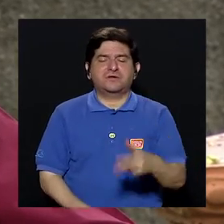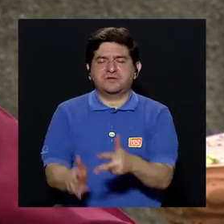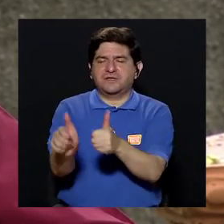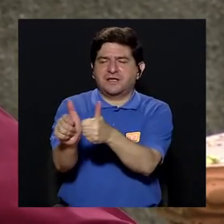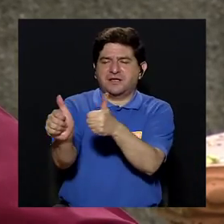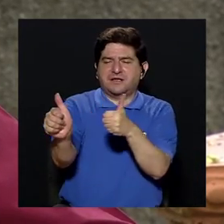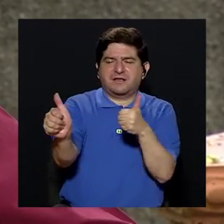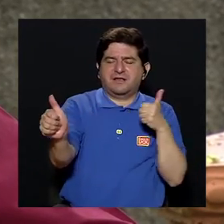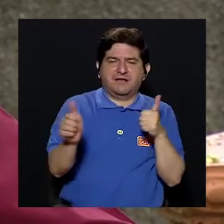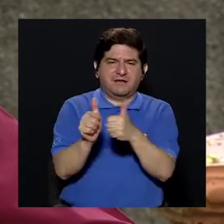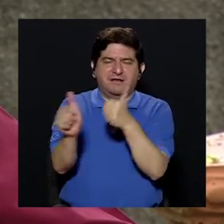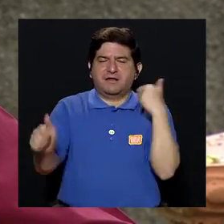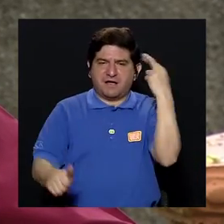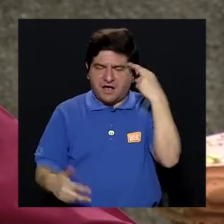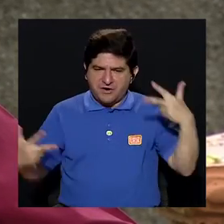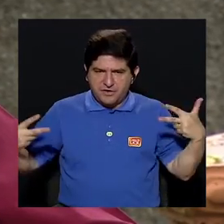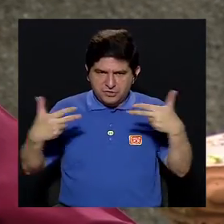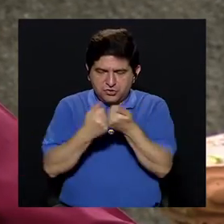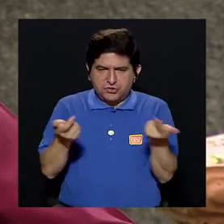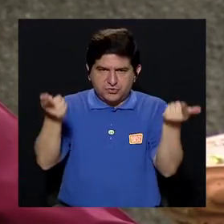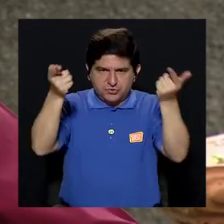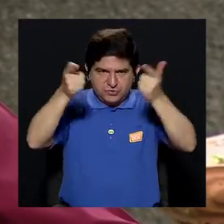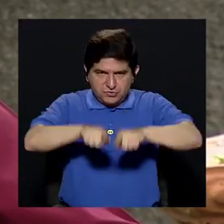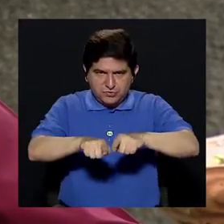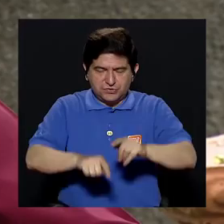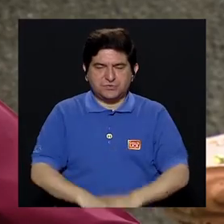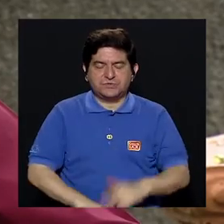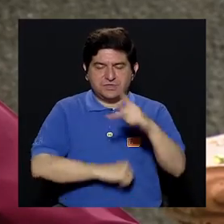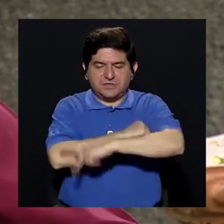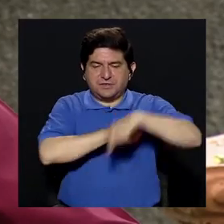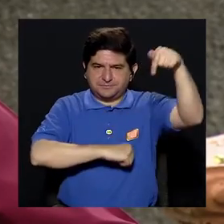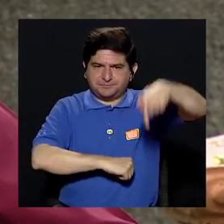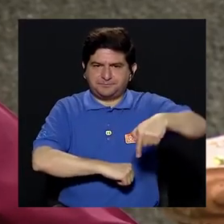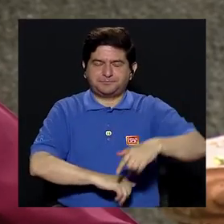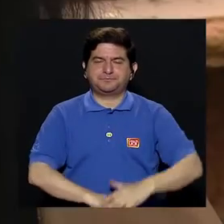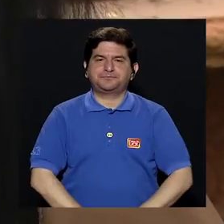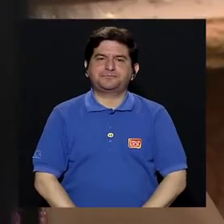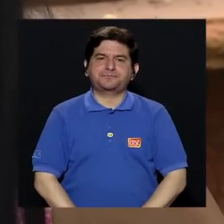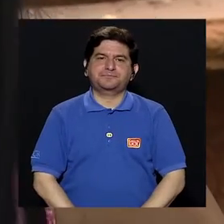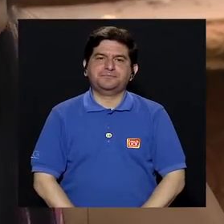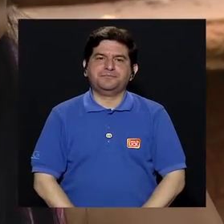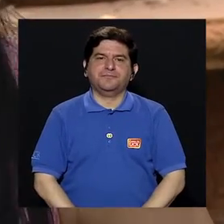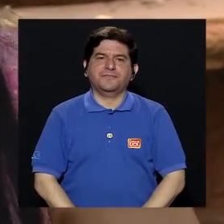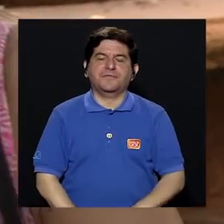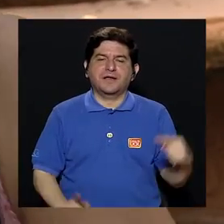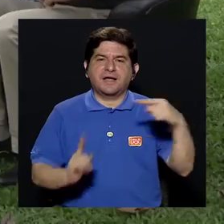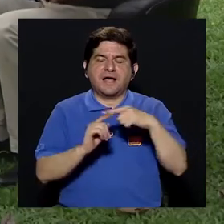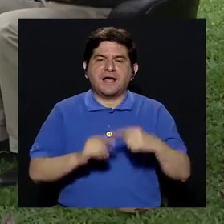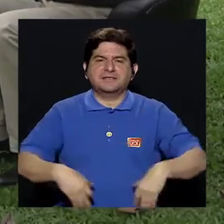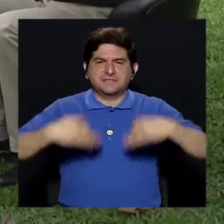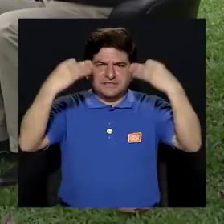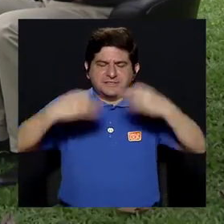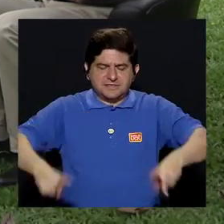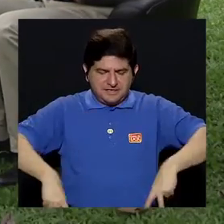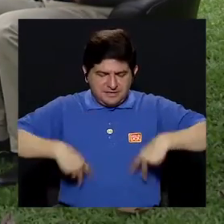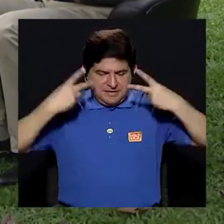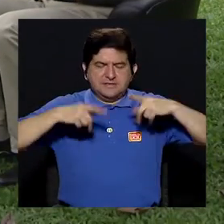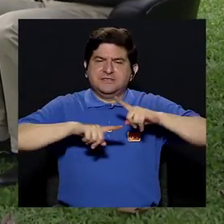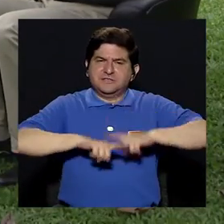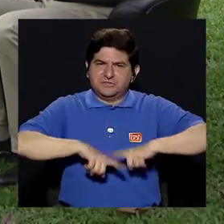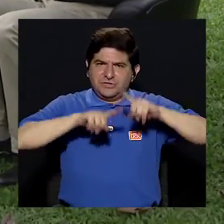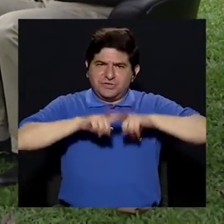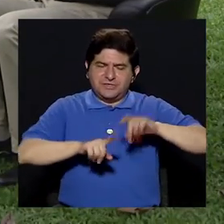vemos retrasados de alguna u otra forma por choques que se producen en el país. Y es que hasta decisiones de vida